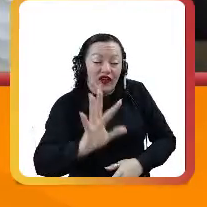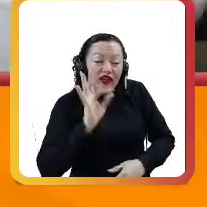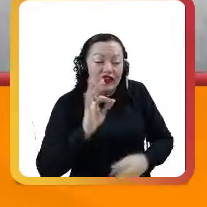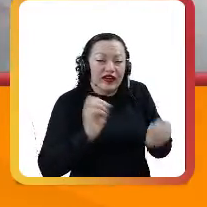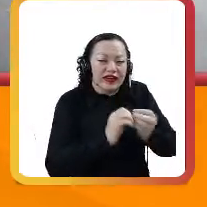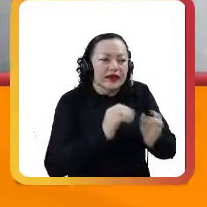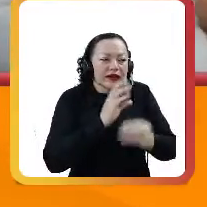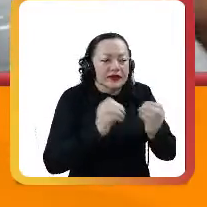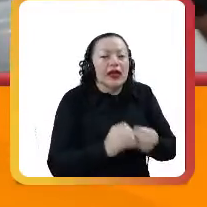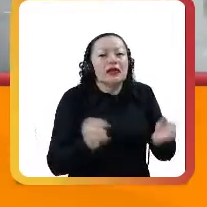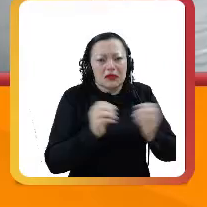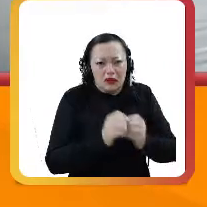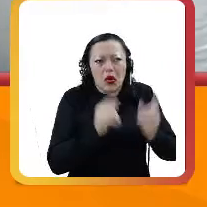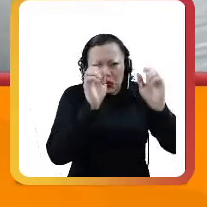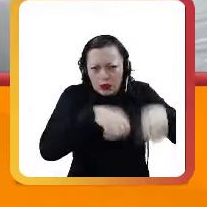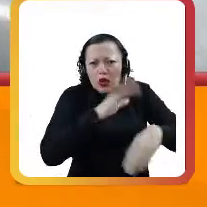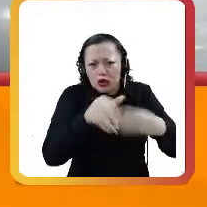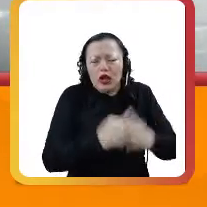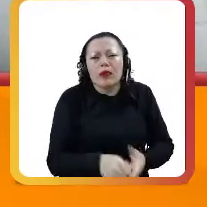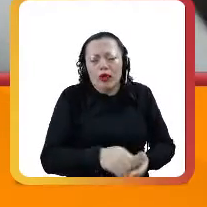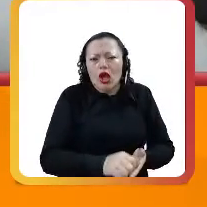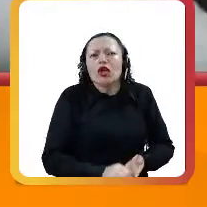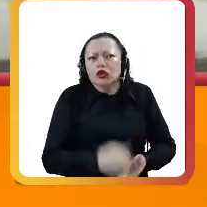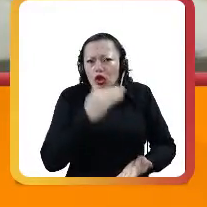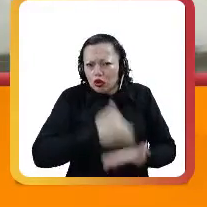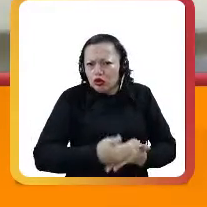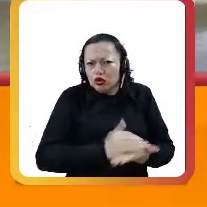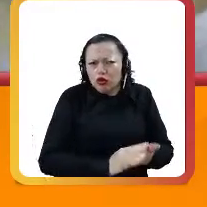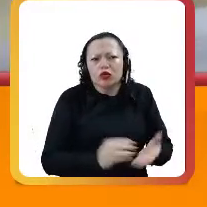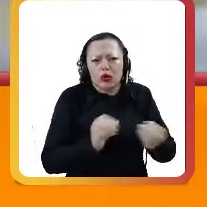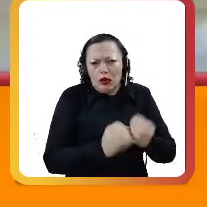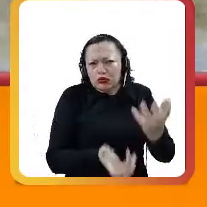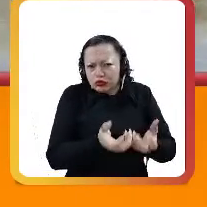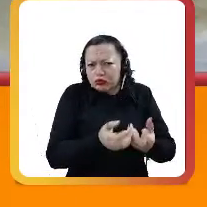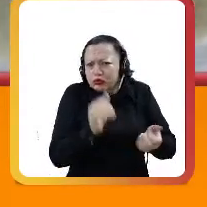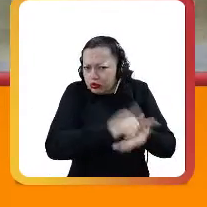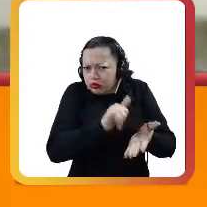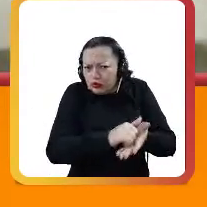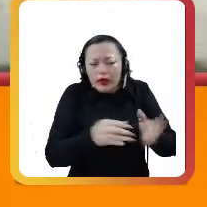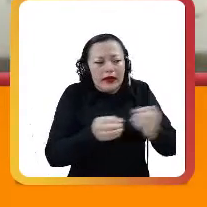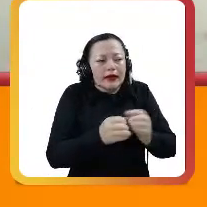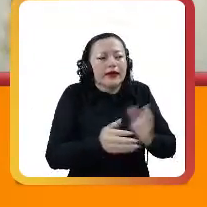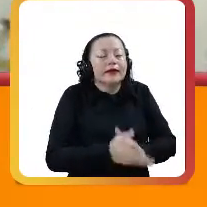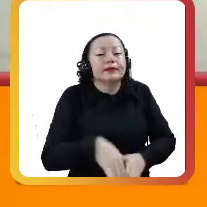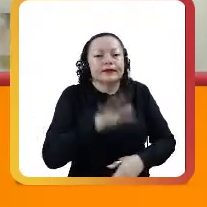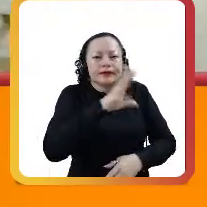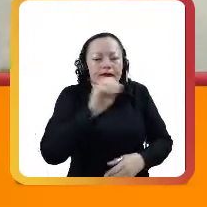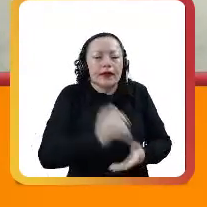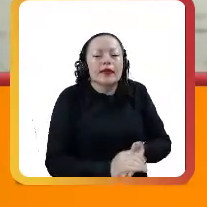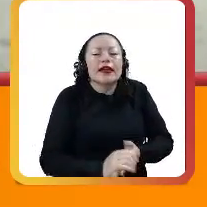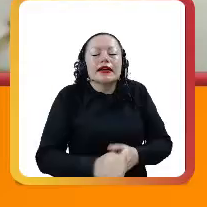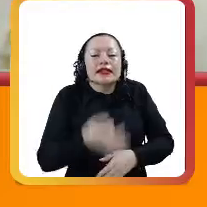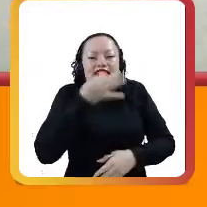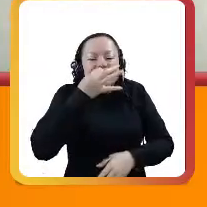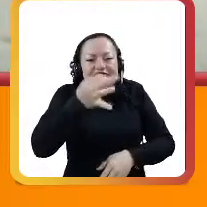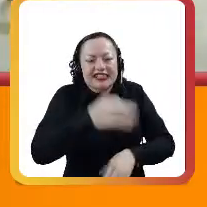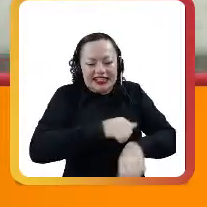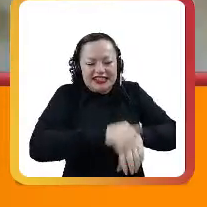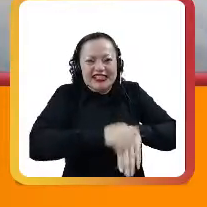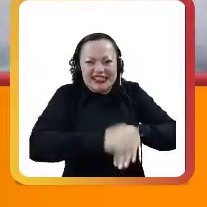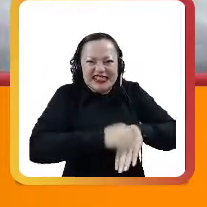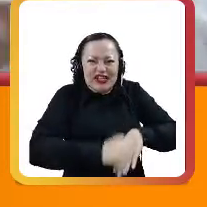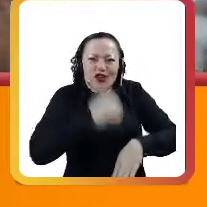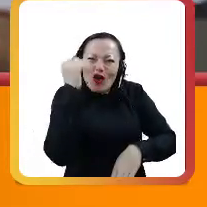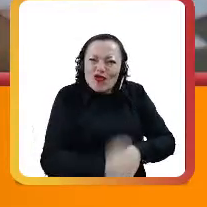embargo, pueden utilizar almidón de yuca normal o almidón de yuca agrio. También vamos a utilizar 500 gramos de queso costeño, que es un tipo de queso